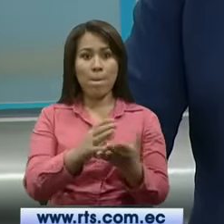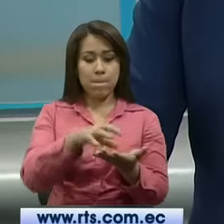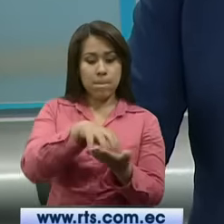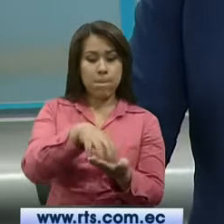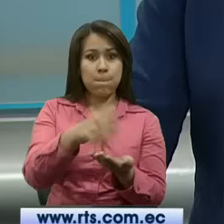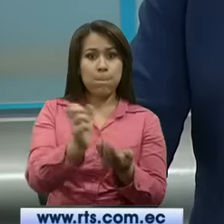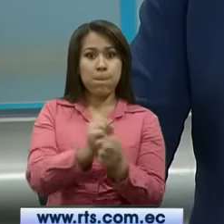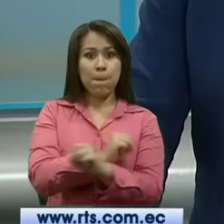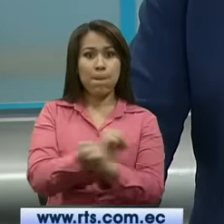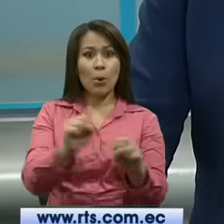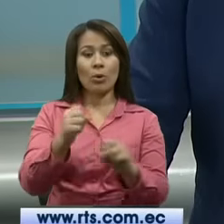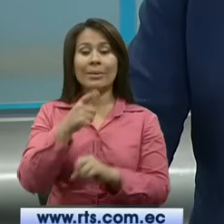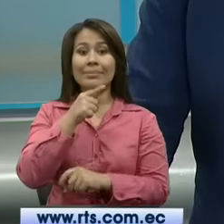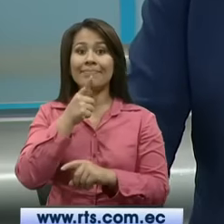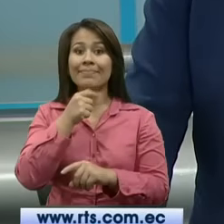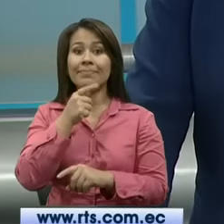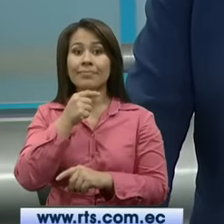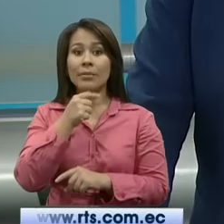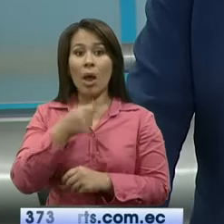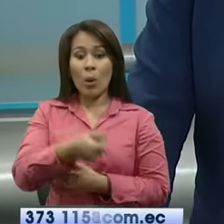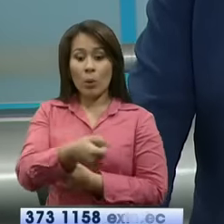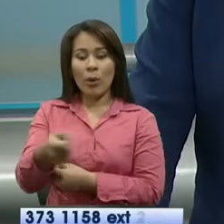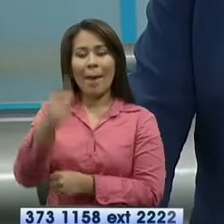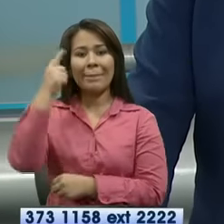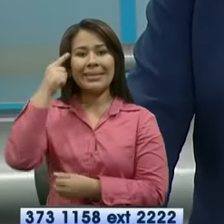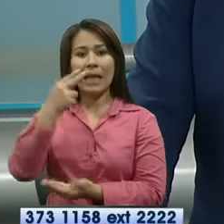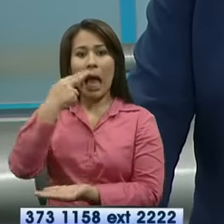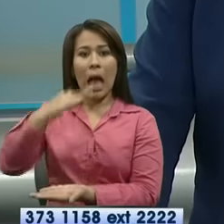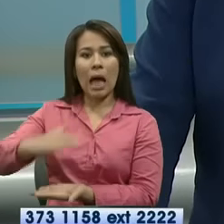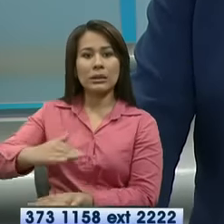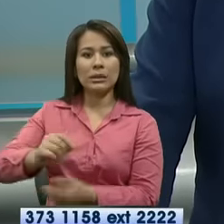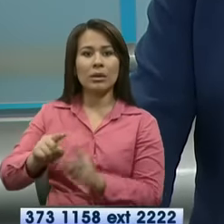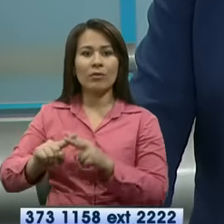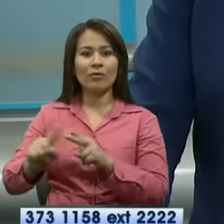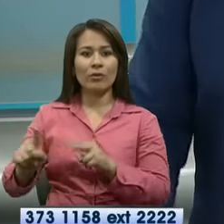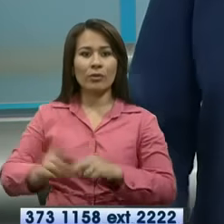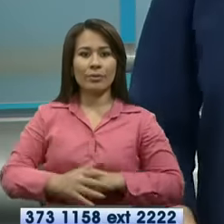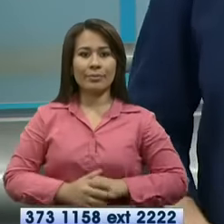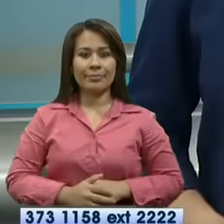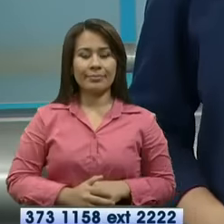del cuerpo de bomberos hablan de una posible fuga de gas.